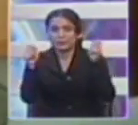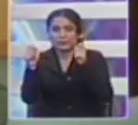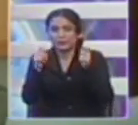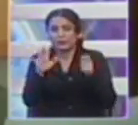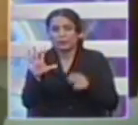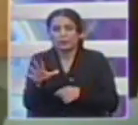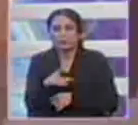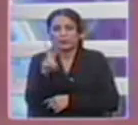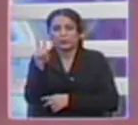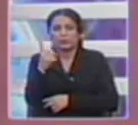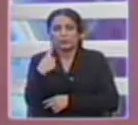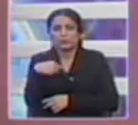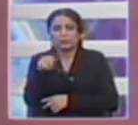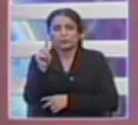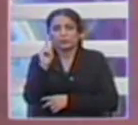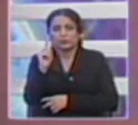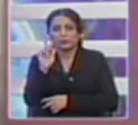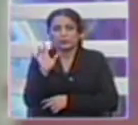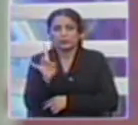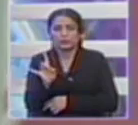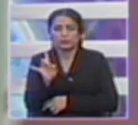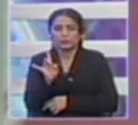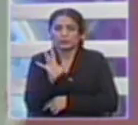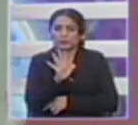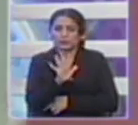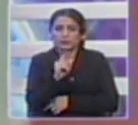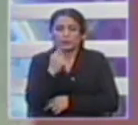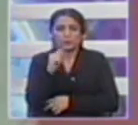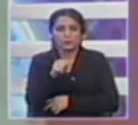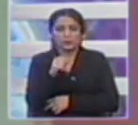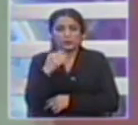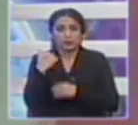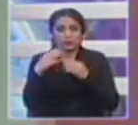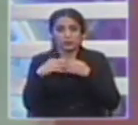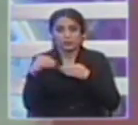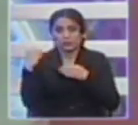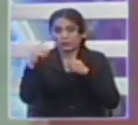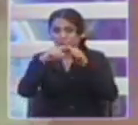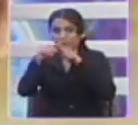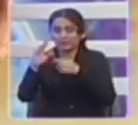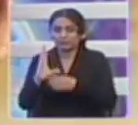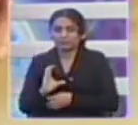$2.885.000. Santiago Villasaña y Telerama Noticias.